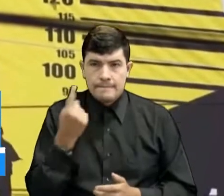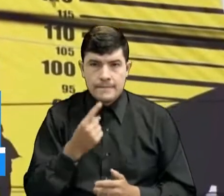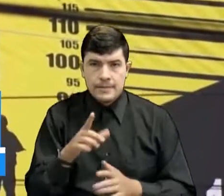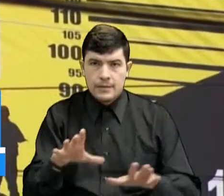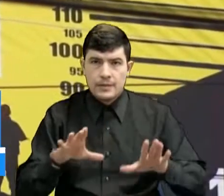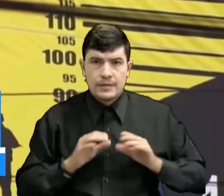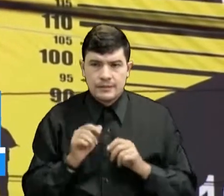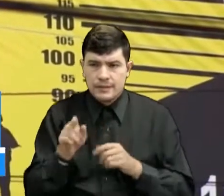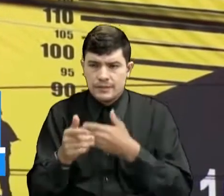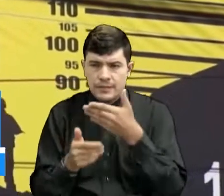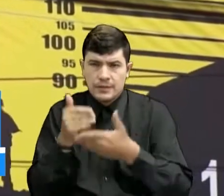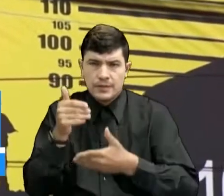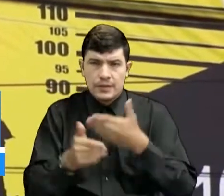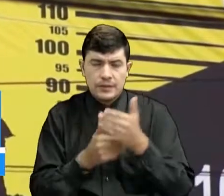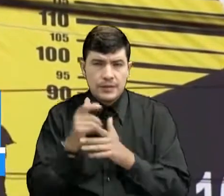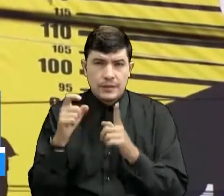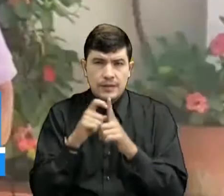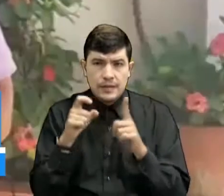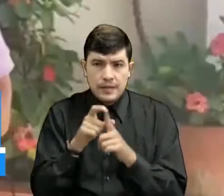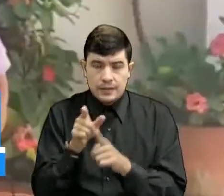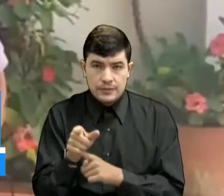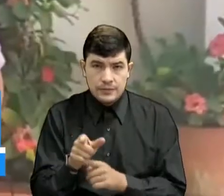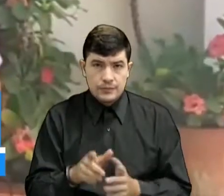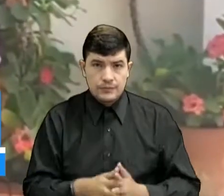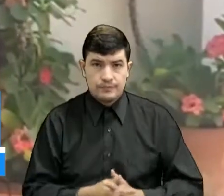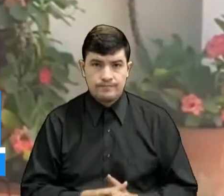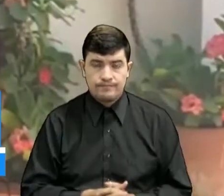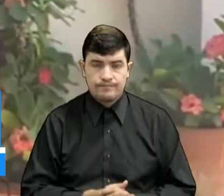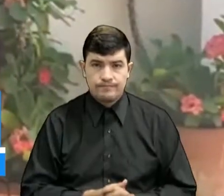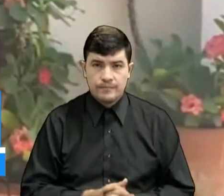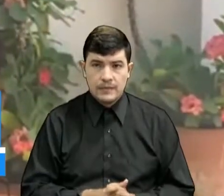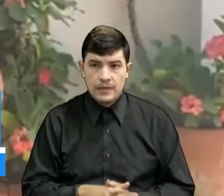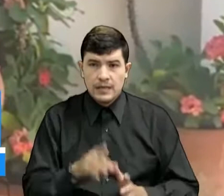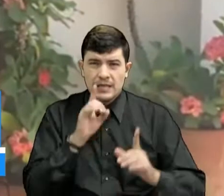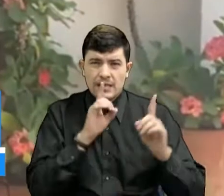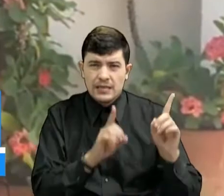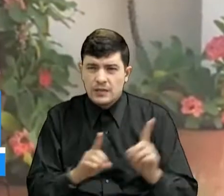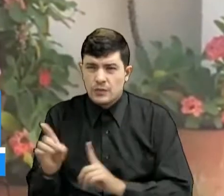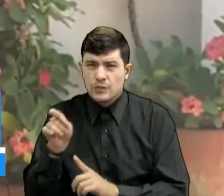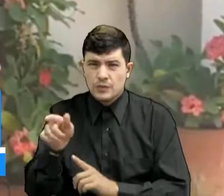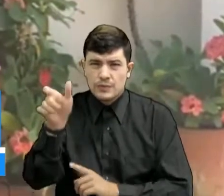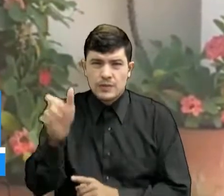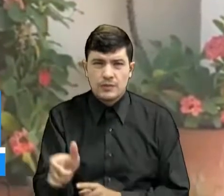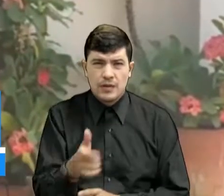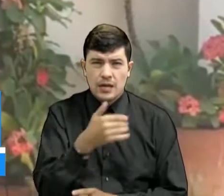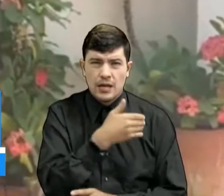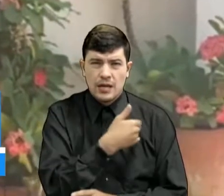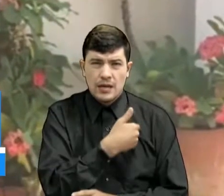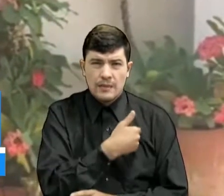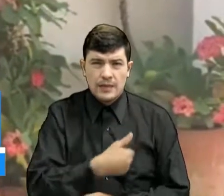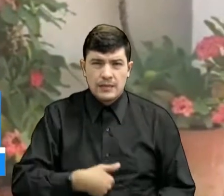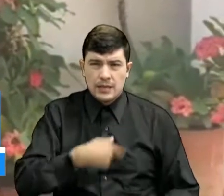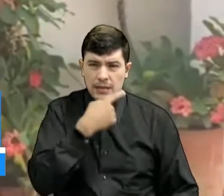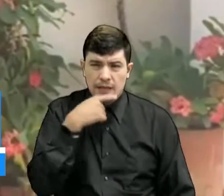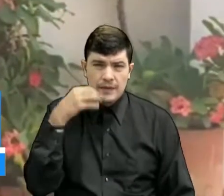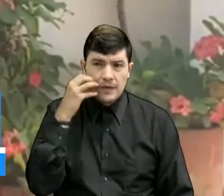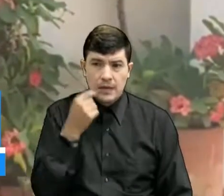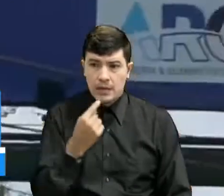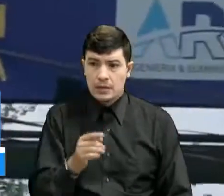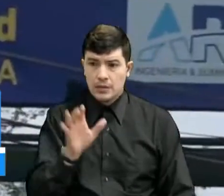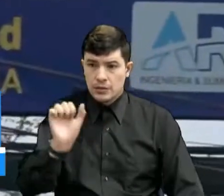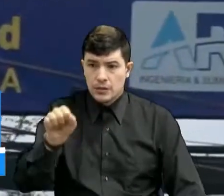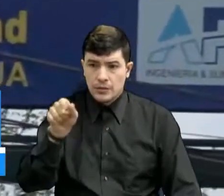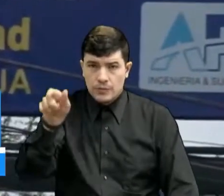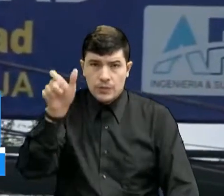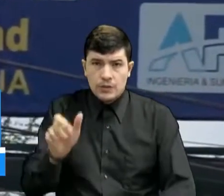presidente iván duque en su discurso en naciones unidas un discurso falso y mentiroso donde se muestra como defensor de